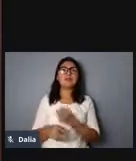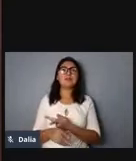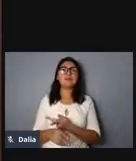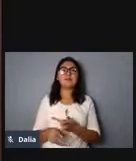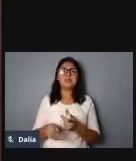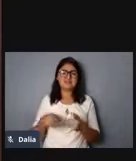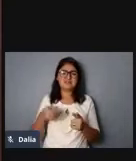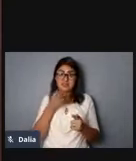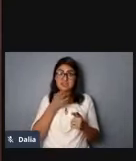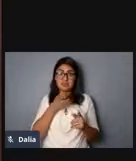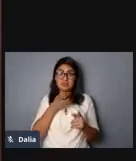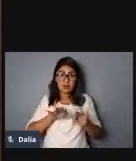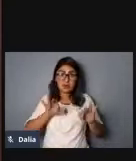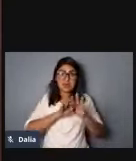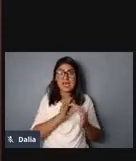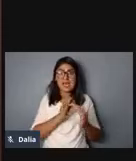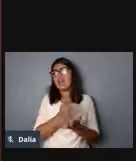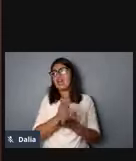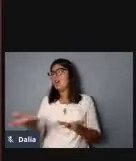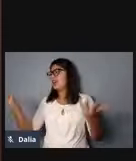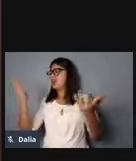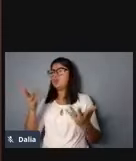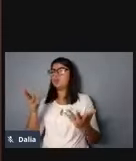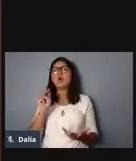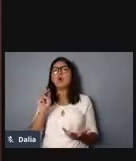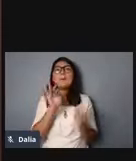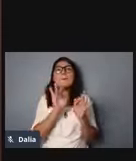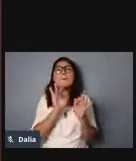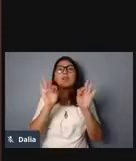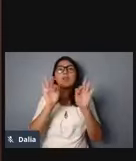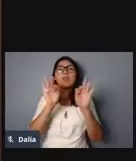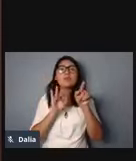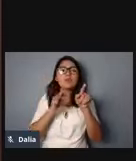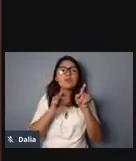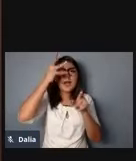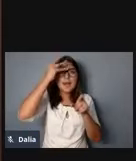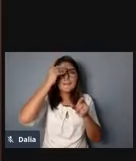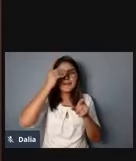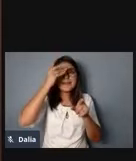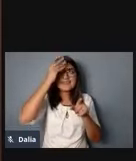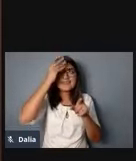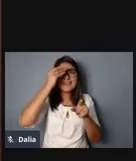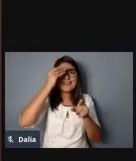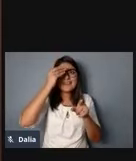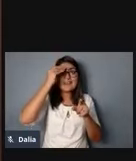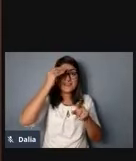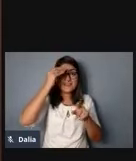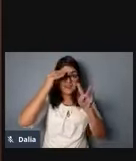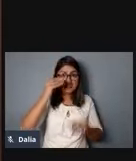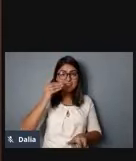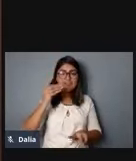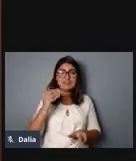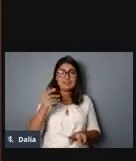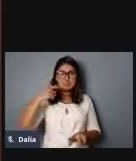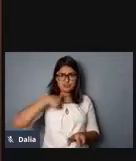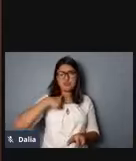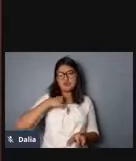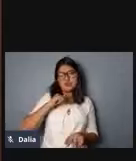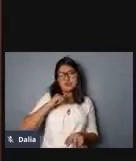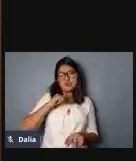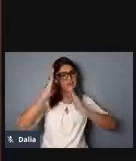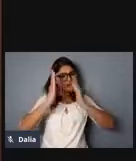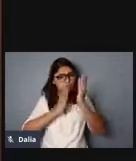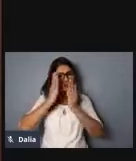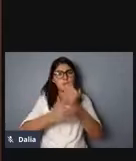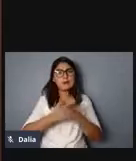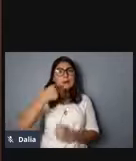el aprendizaje haya sido significativo. Que yo estudio porque quiero, que